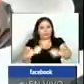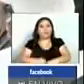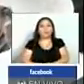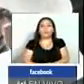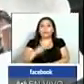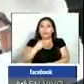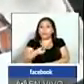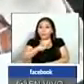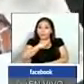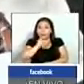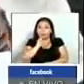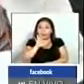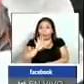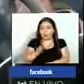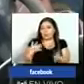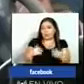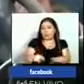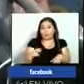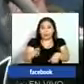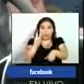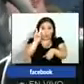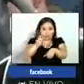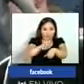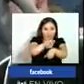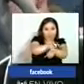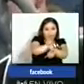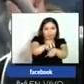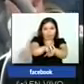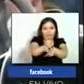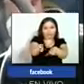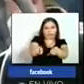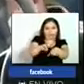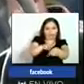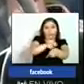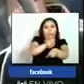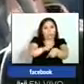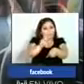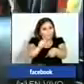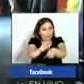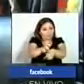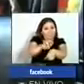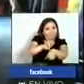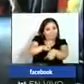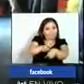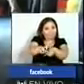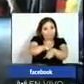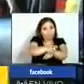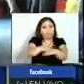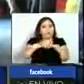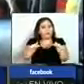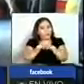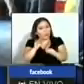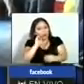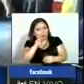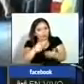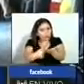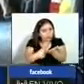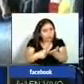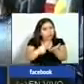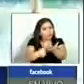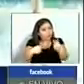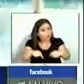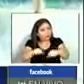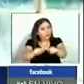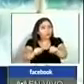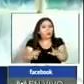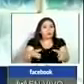acuerdo con las autoridades, se permitirán dos pasajeros por asiento para mantener la distancia. Aseguran aún continúan las reuniones con la mesa de